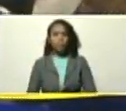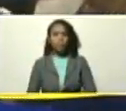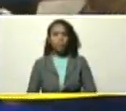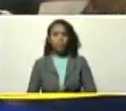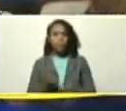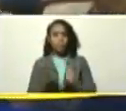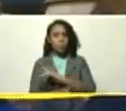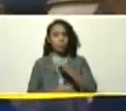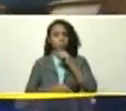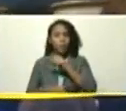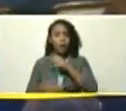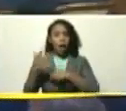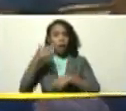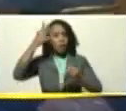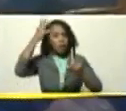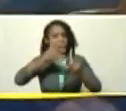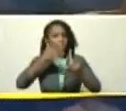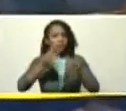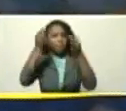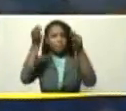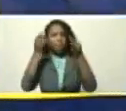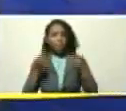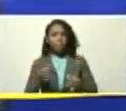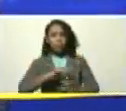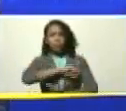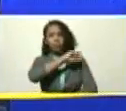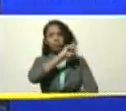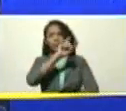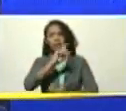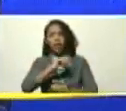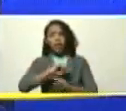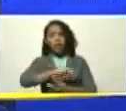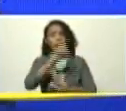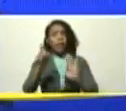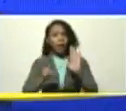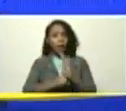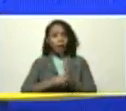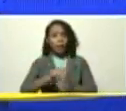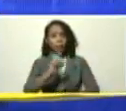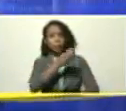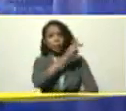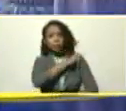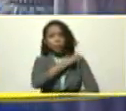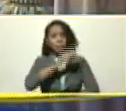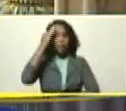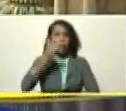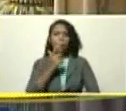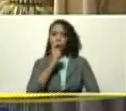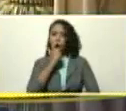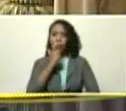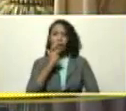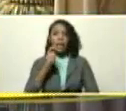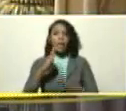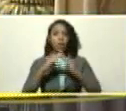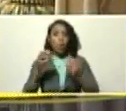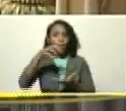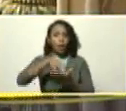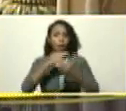Sobre eso tiene instrucciones precisas el general en jefe Vladimir Padrino, todo el Estado Mayor Superior.